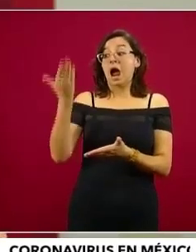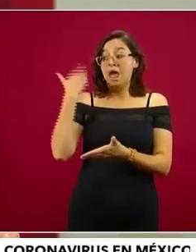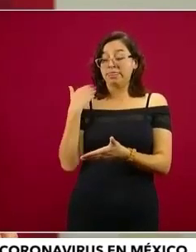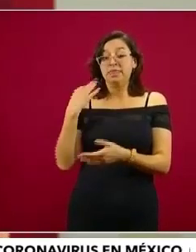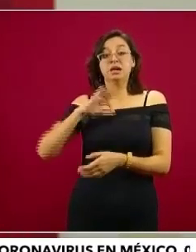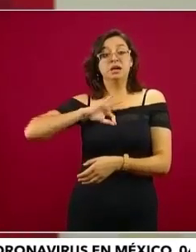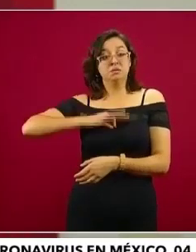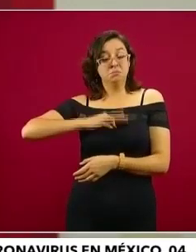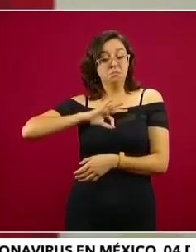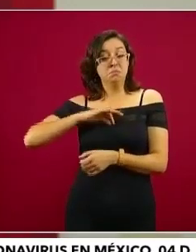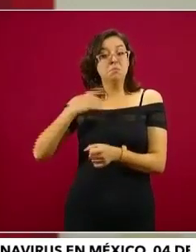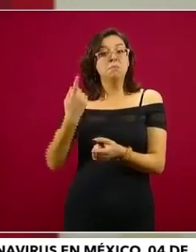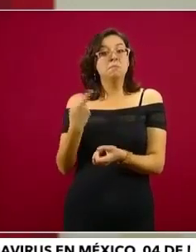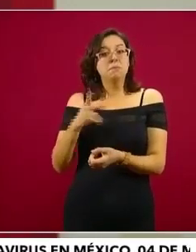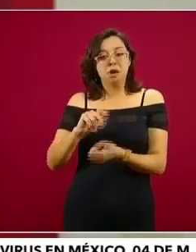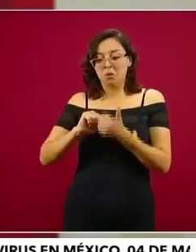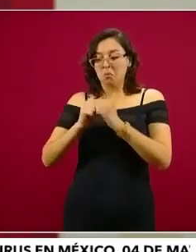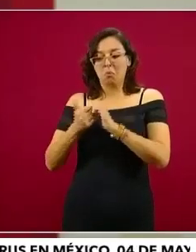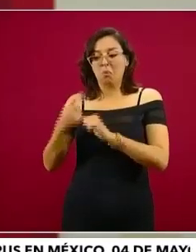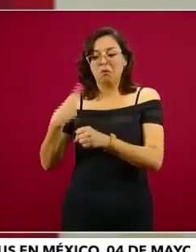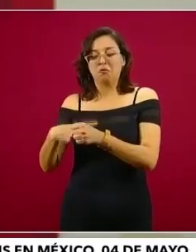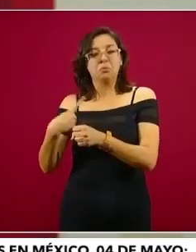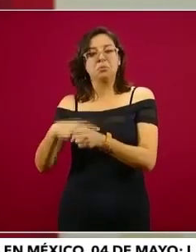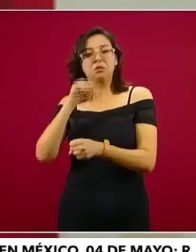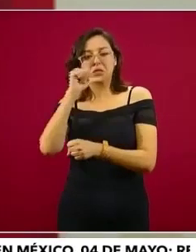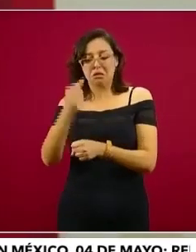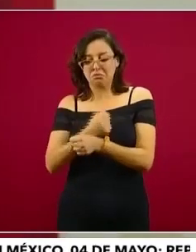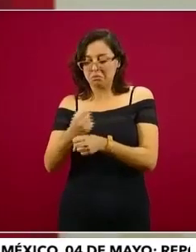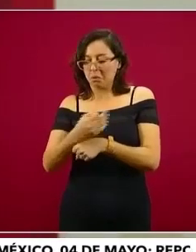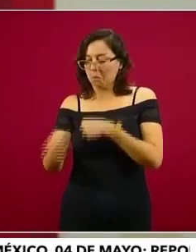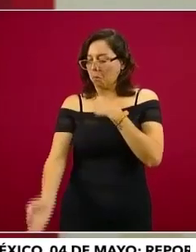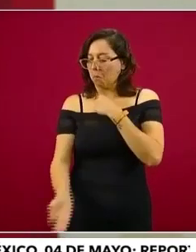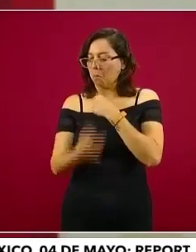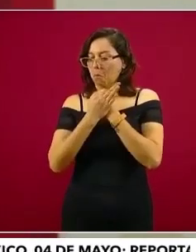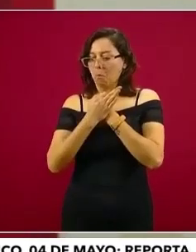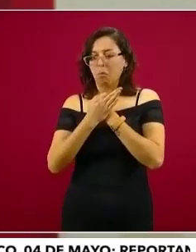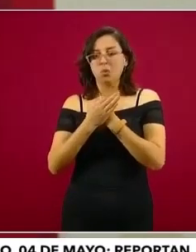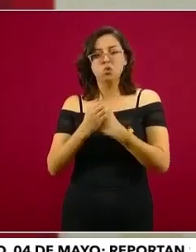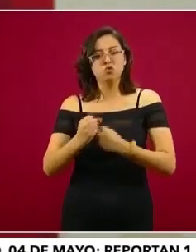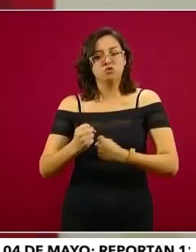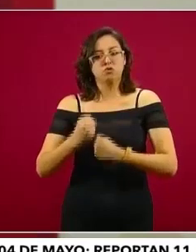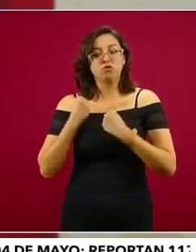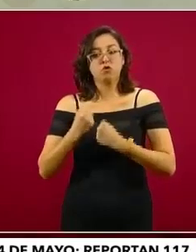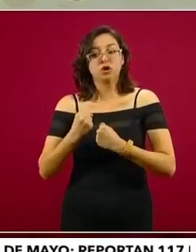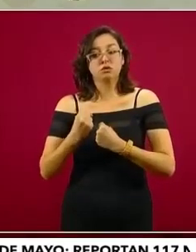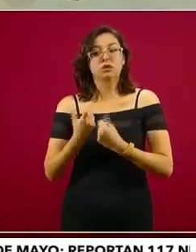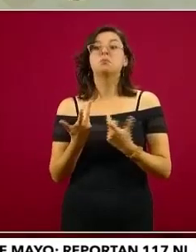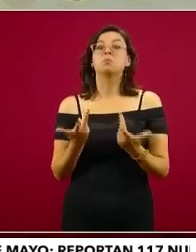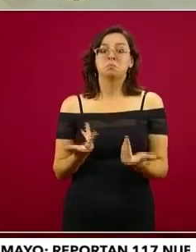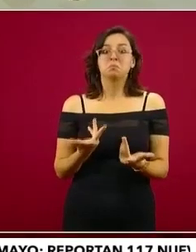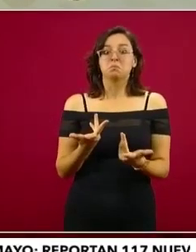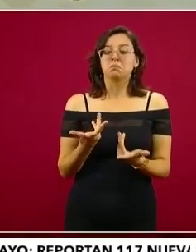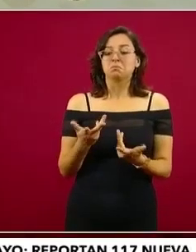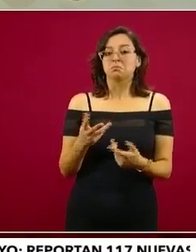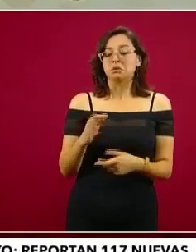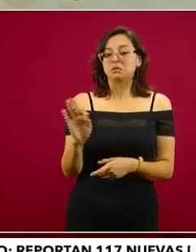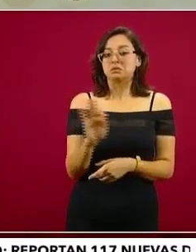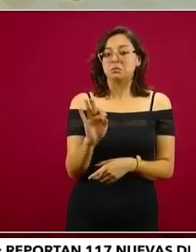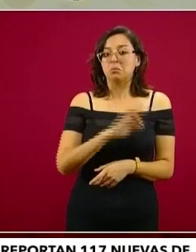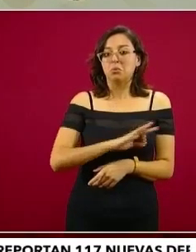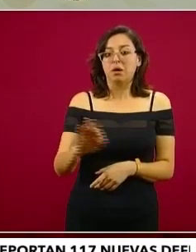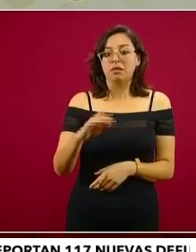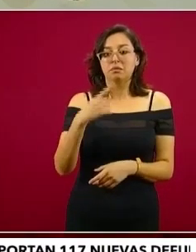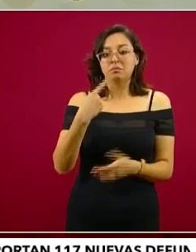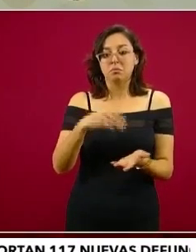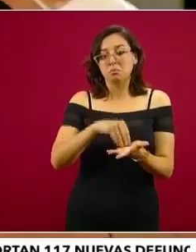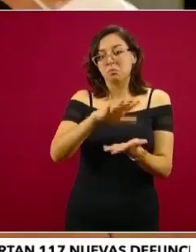y deseablemente desarrolló anticuerpos, y si estos anticuerpos son protectores, saber que está protegida. Ese